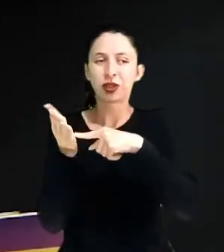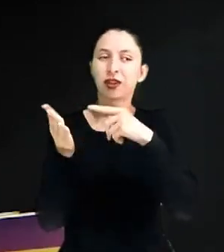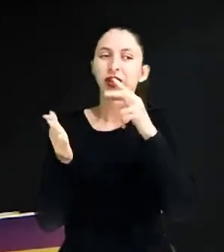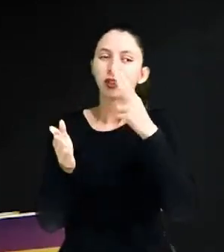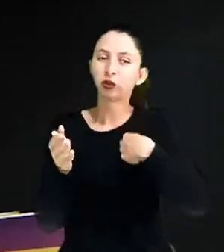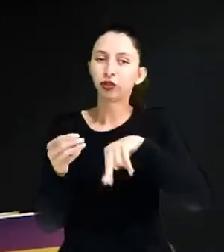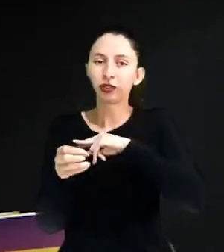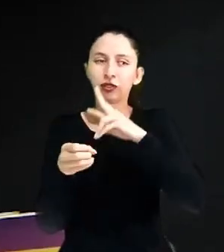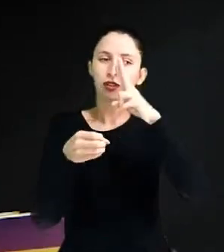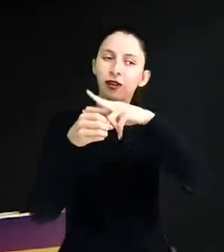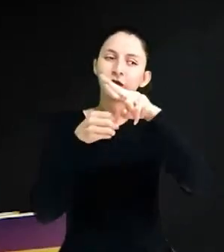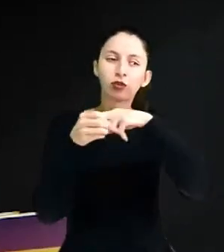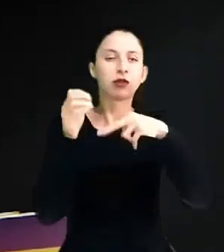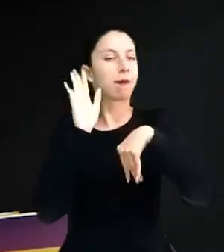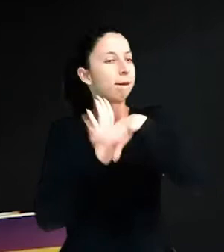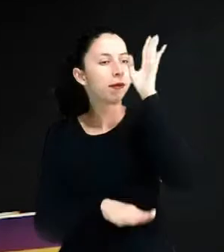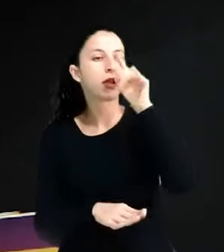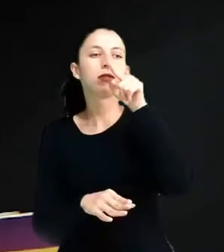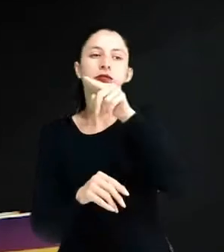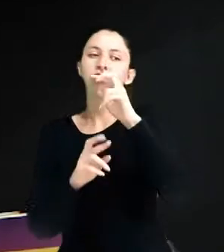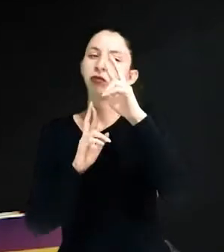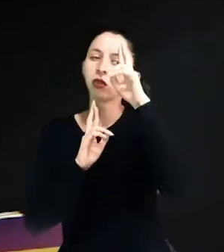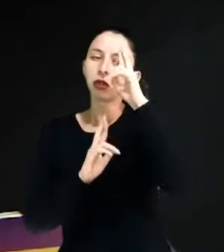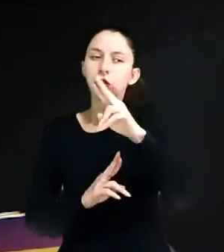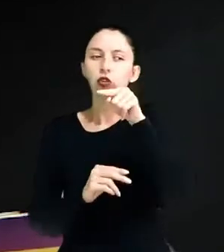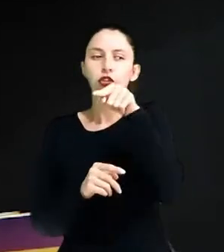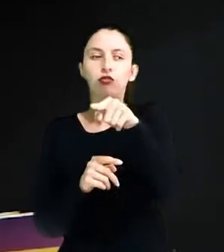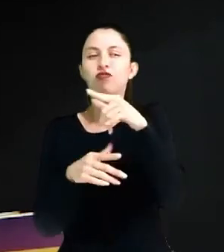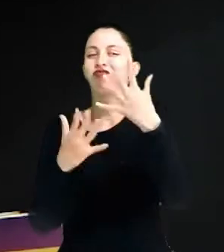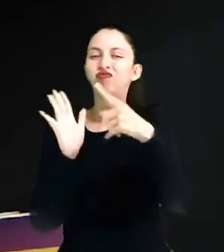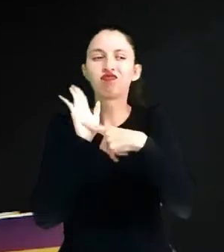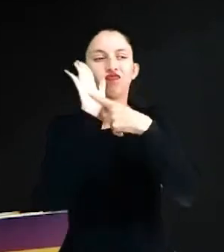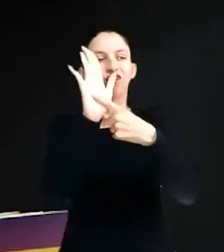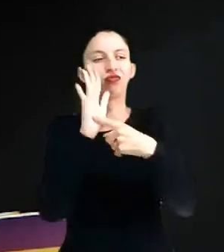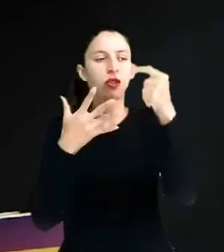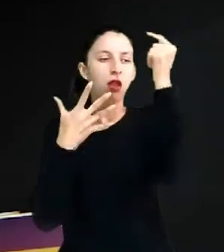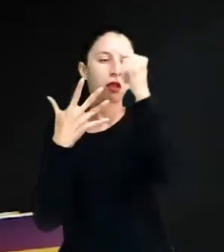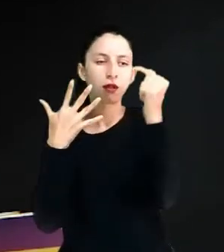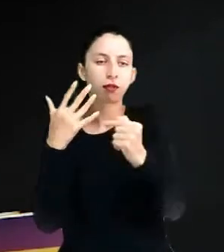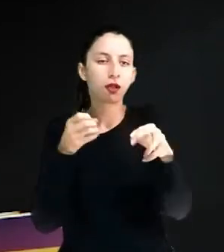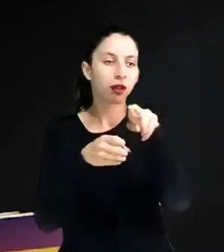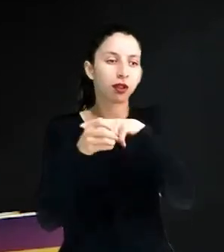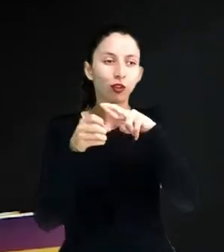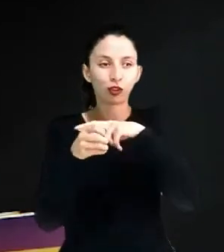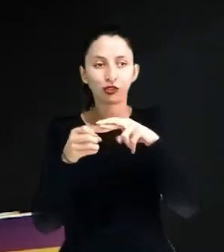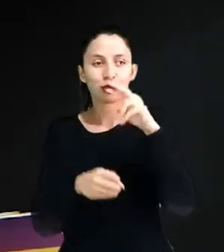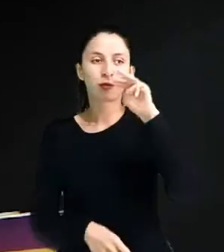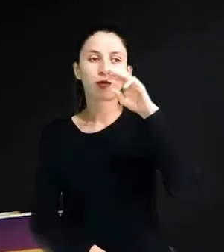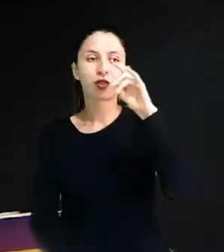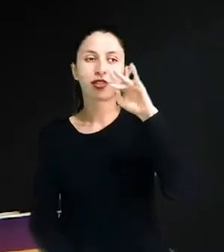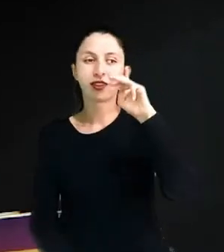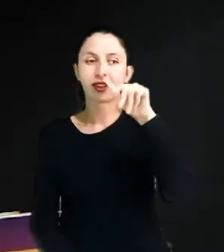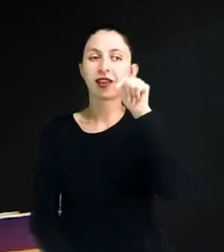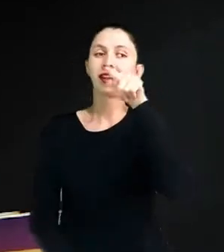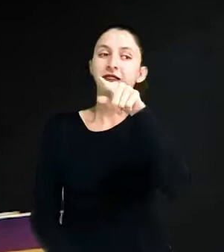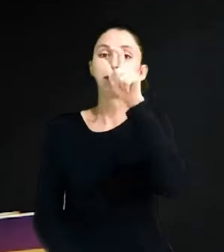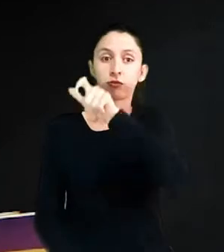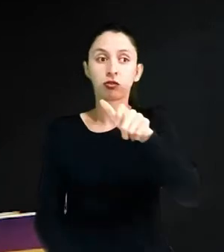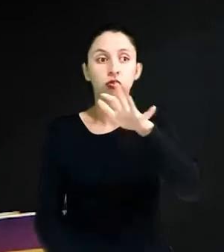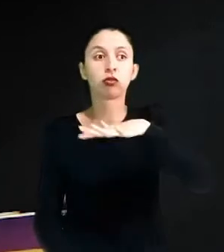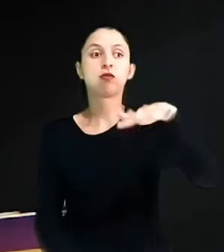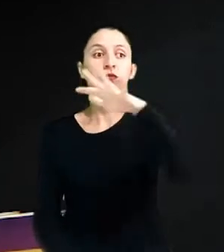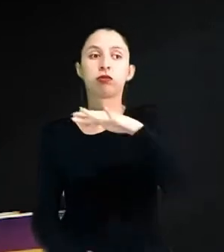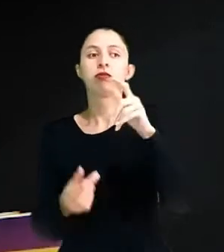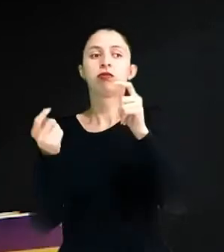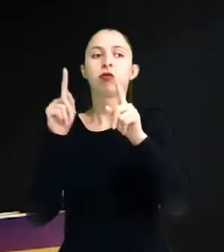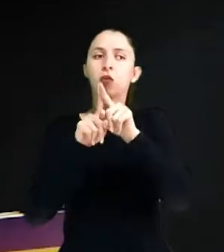son personajes de nuestra región, sobre todo resaltando como esas características de la región andina, y